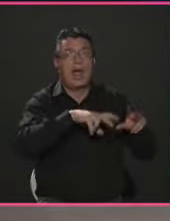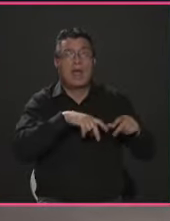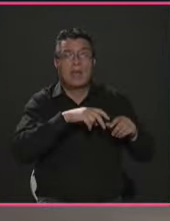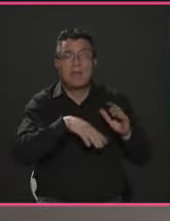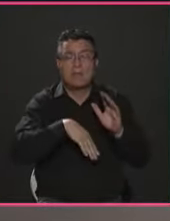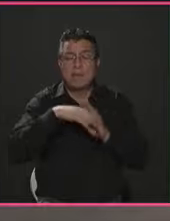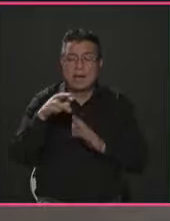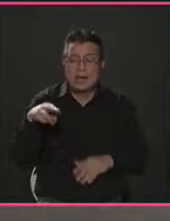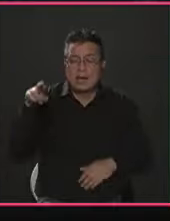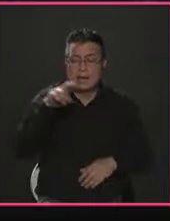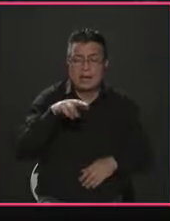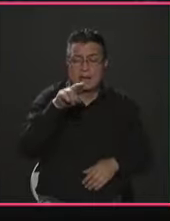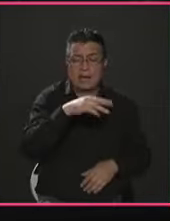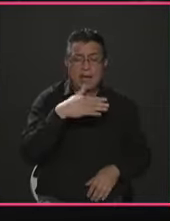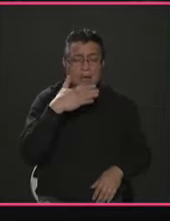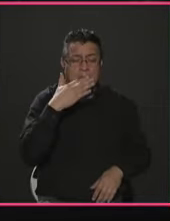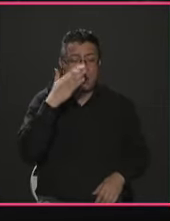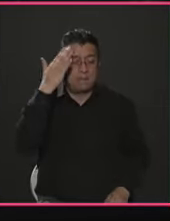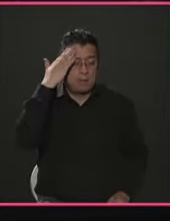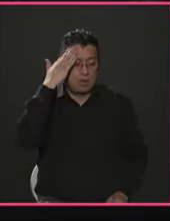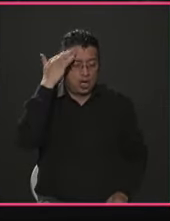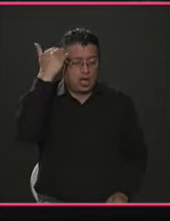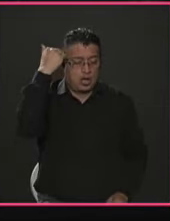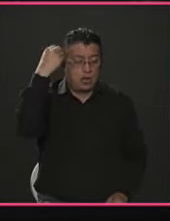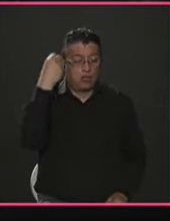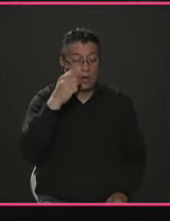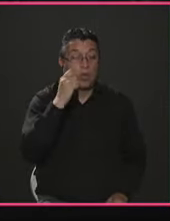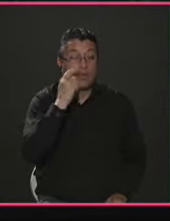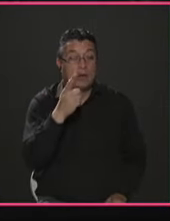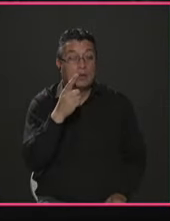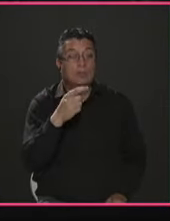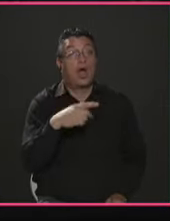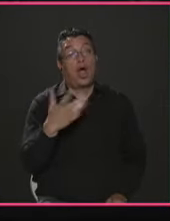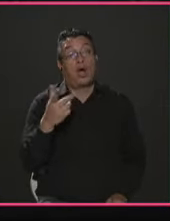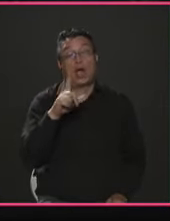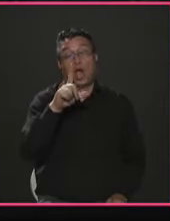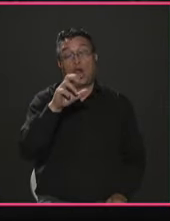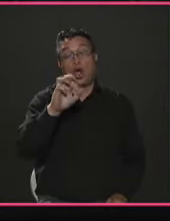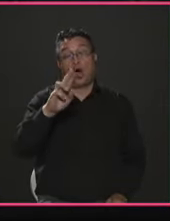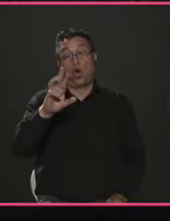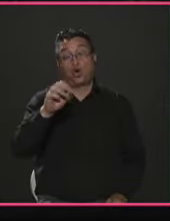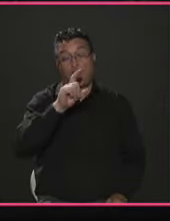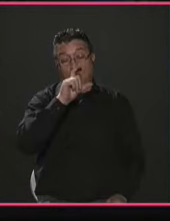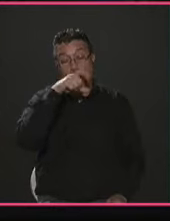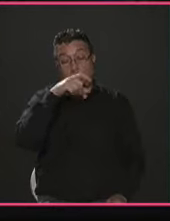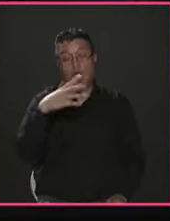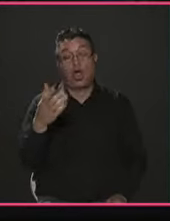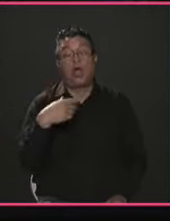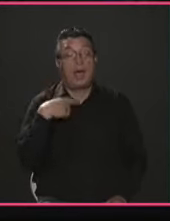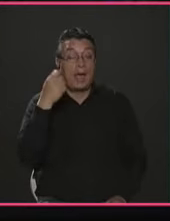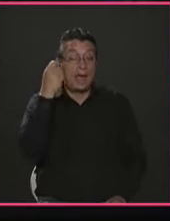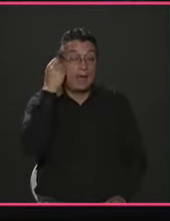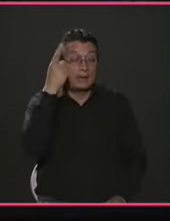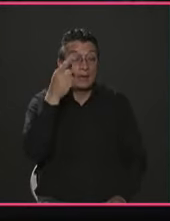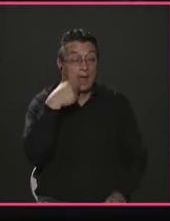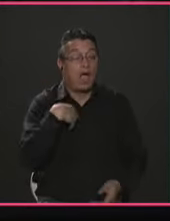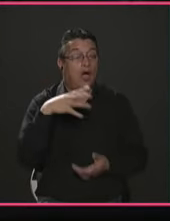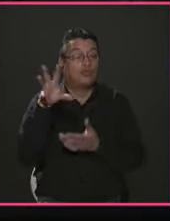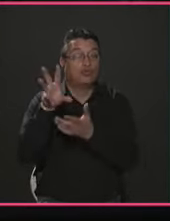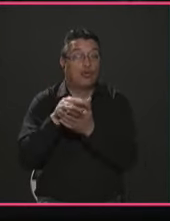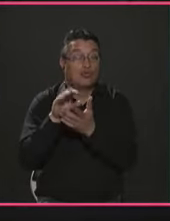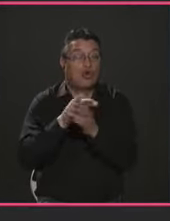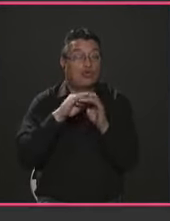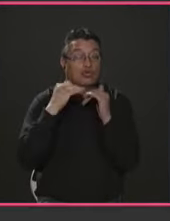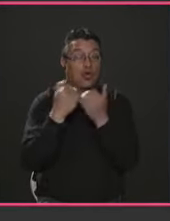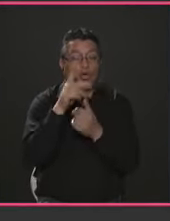el que repite a cada rato Y es capaz de memorizar y cumplir este requisito un loro entonces para que nosotros entendamos la implicancia de esto trater de Reproducir todo